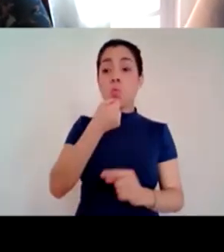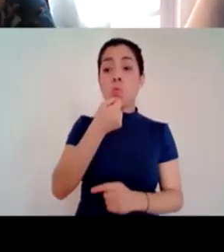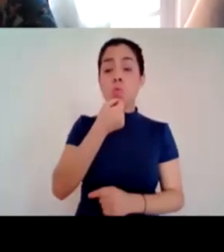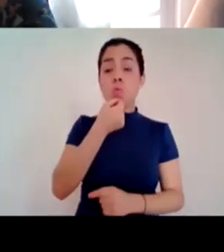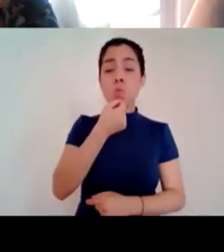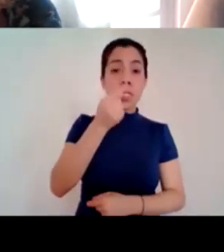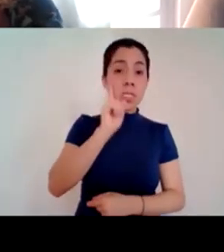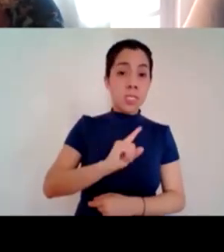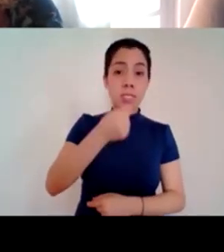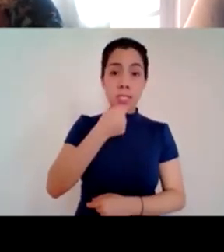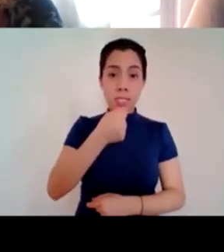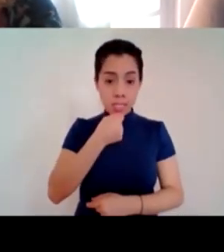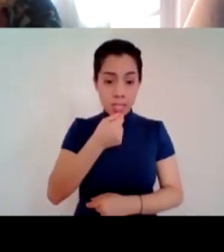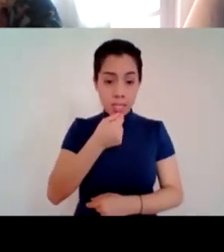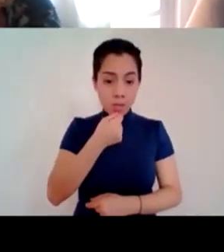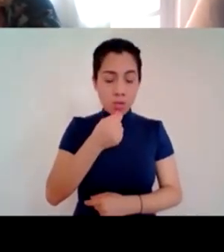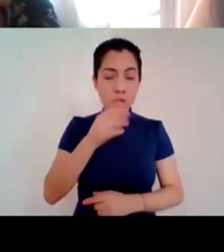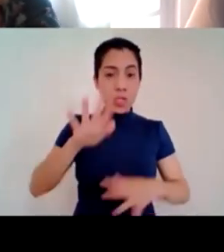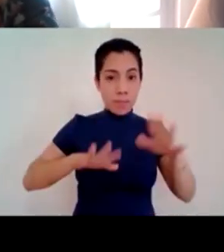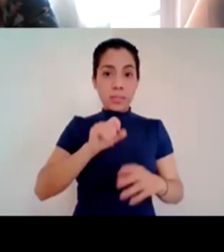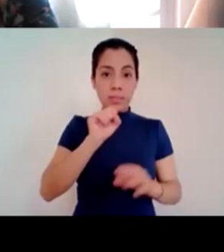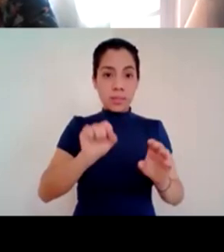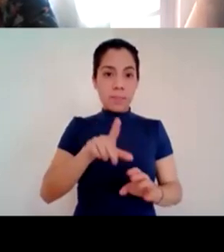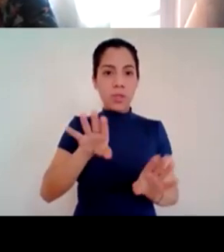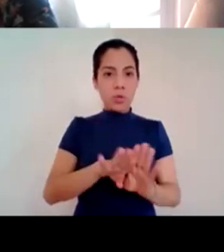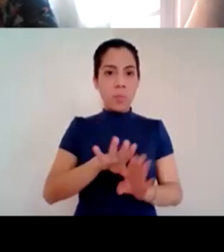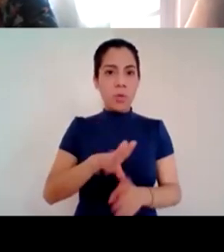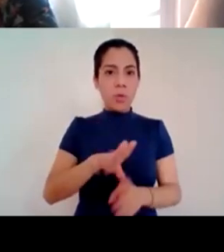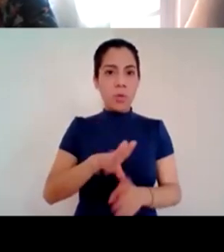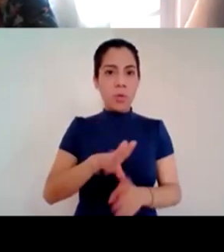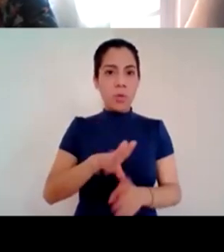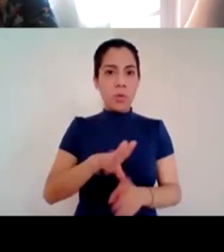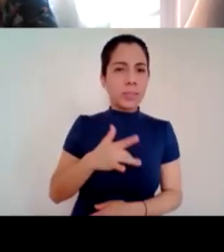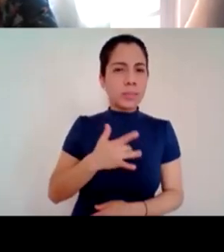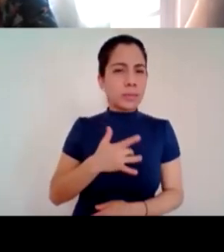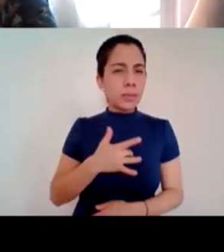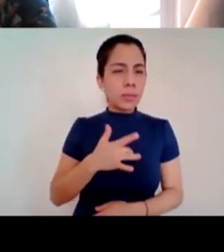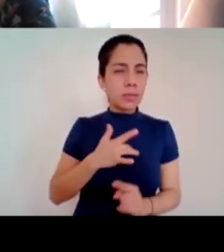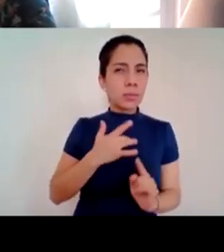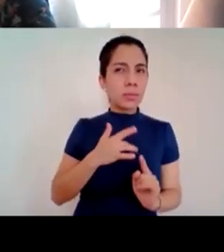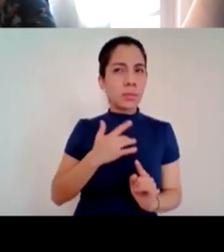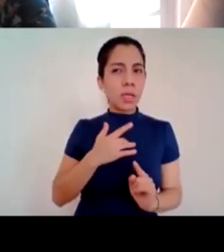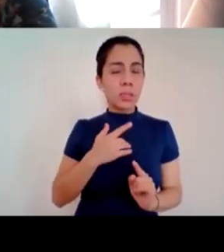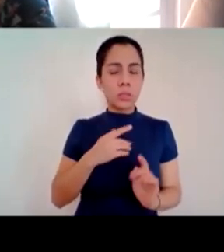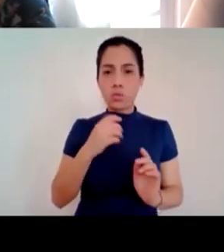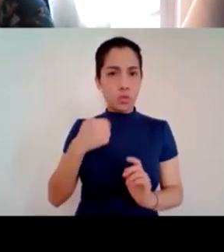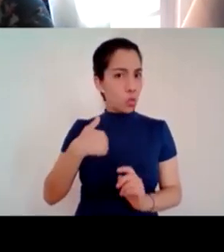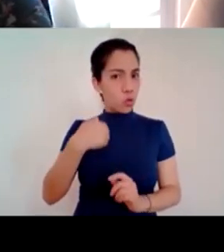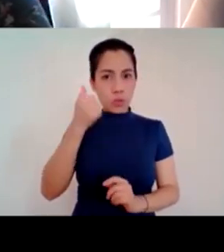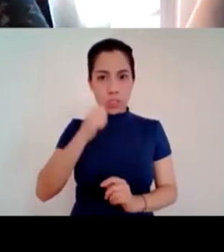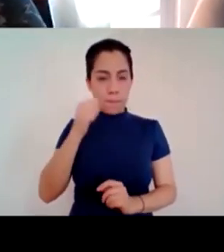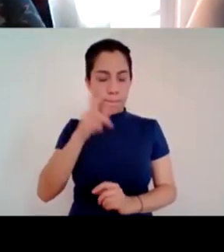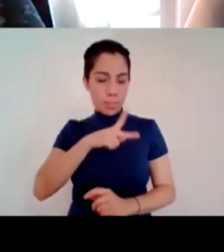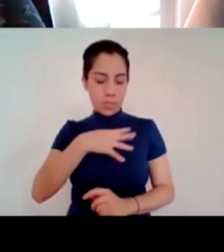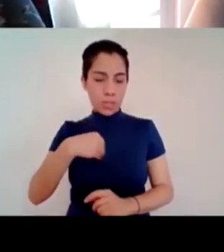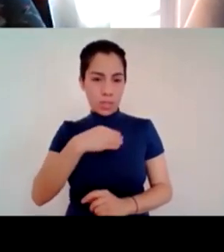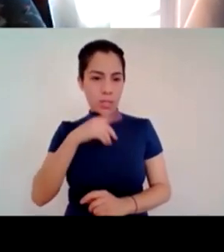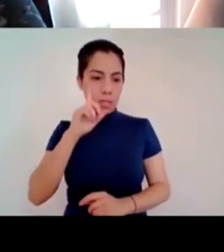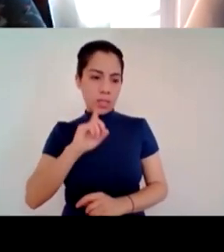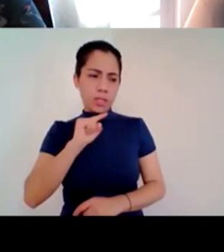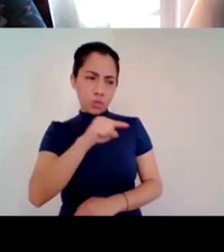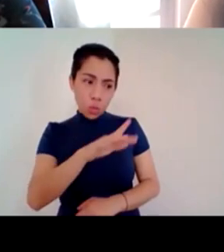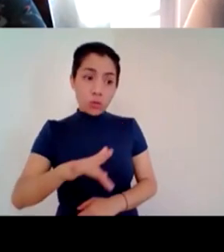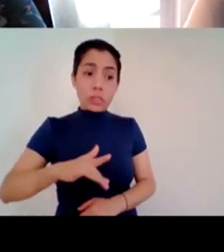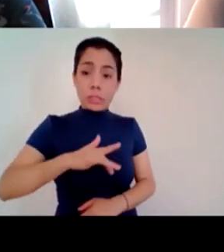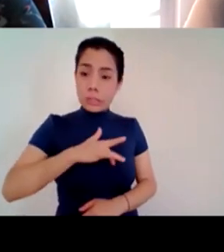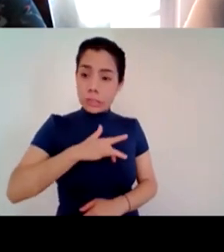y que le hagan caso yo también siempre le dije a mi niña desde muy pequeñita si tú sientes que una persona te desagrada te